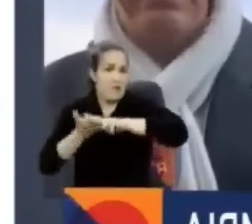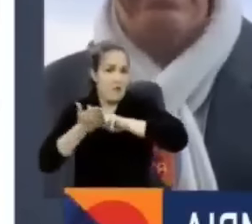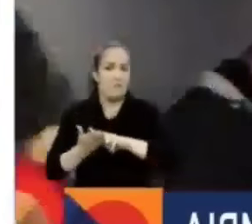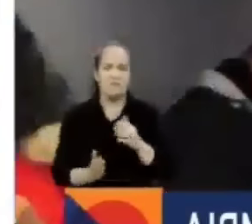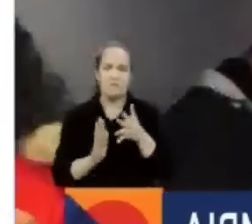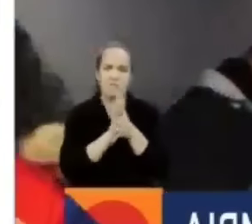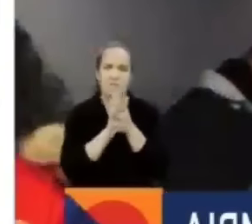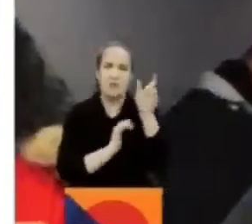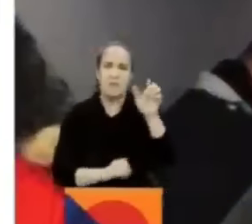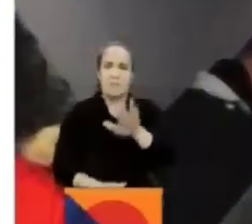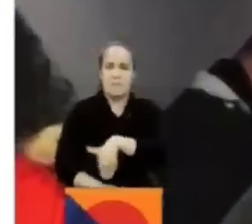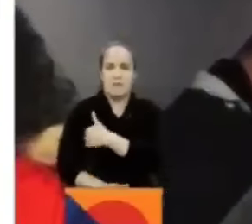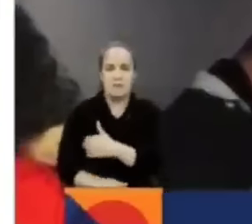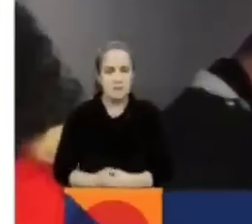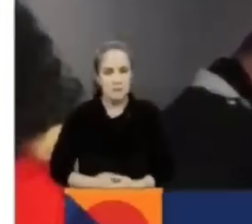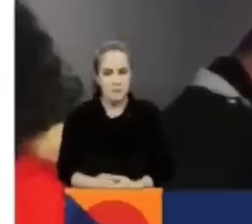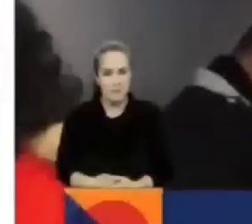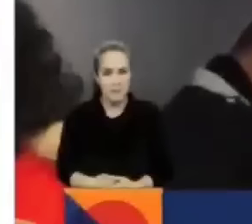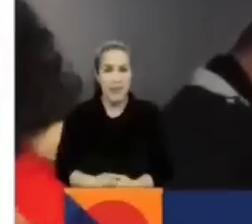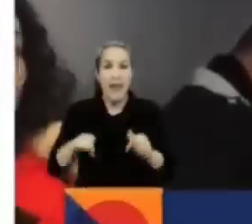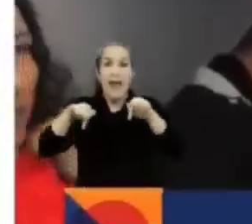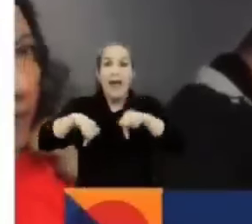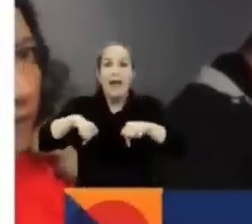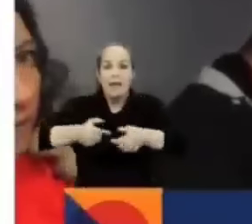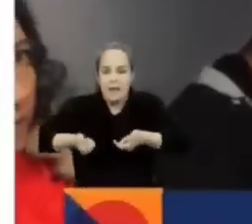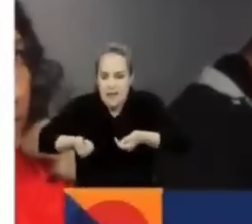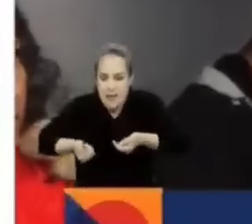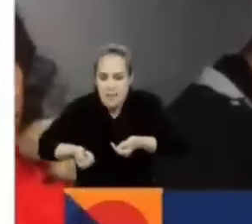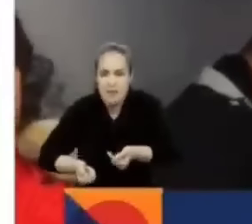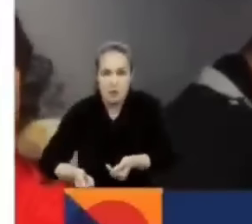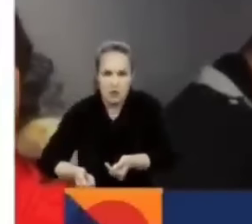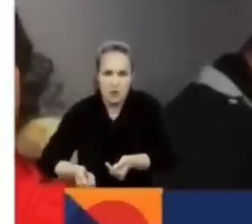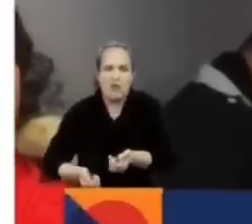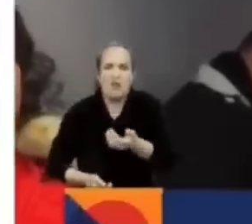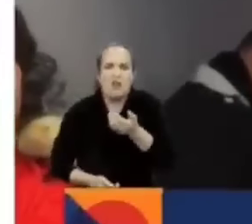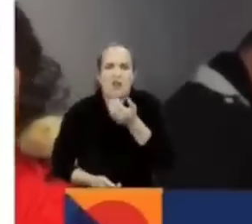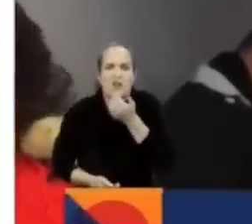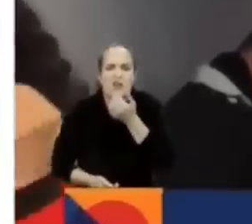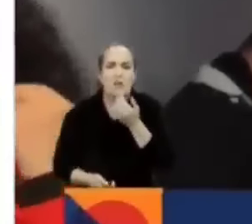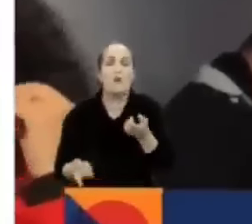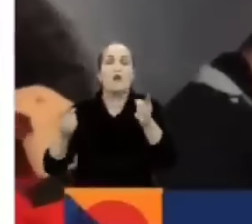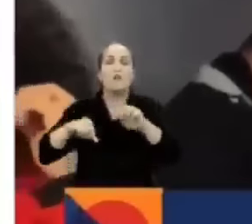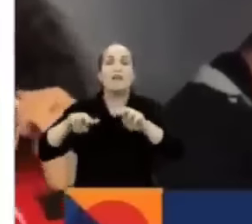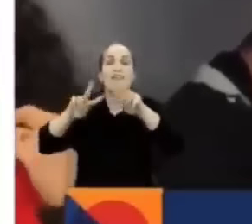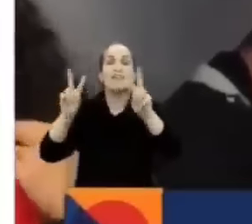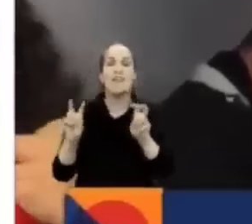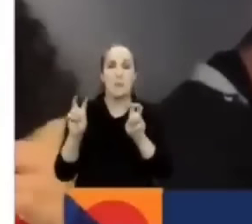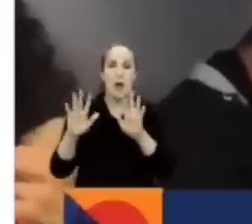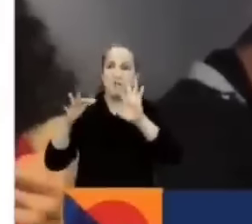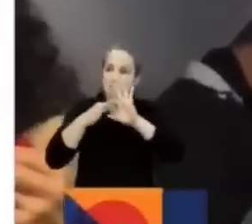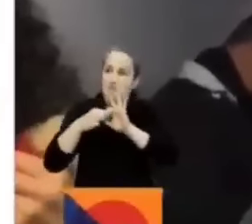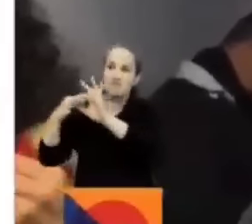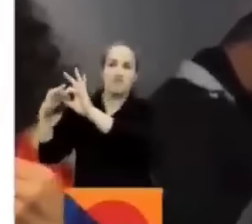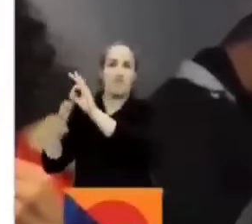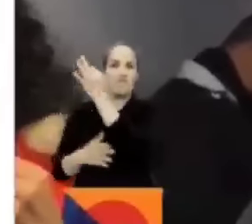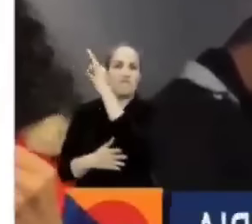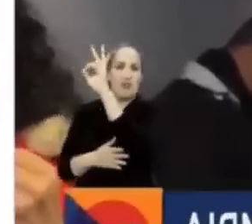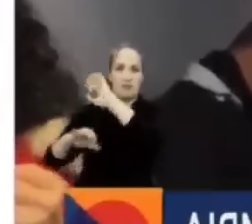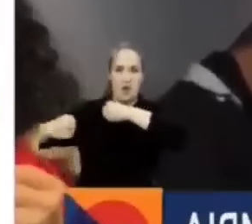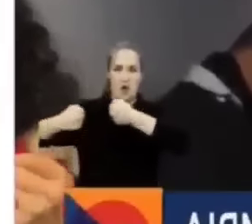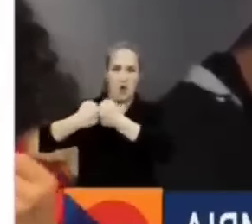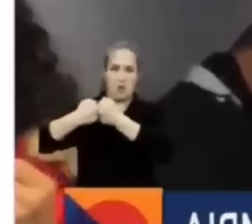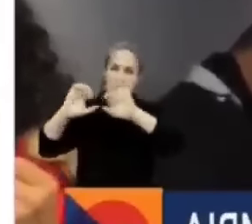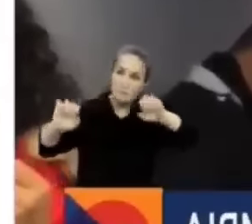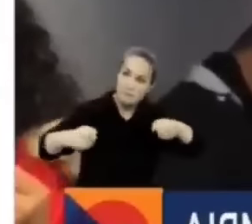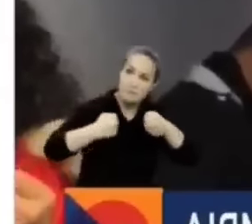Umaña. Aquí hay inversiones muy avanzadas, por ejemplo, la inversión en aluminio verde que tenemos con los franceses y que tenemos con los